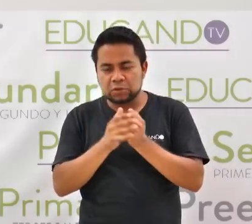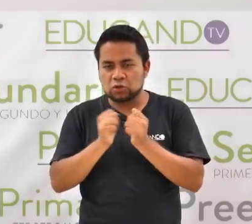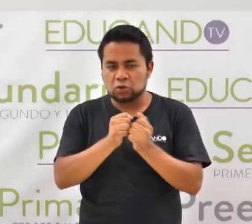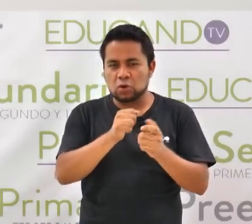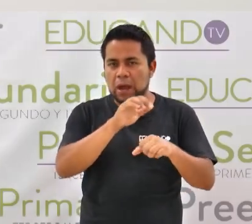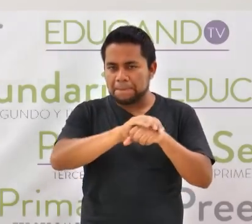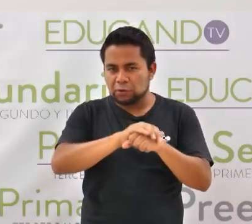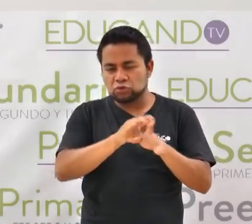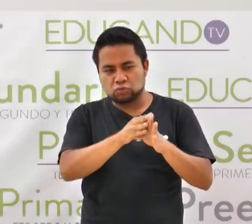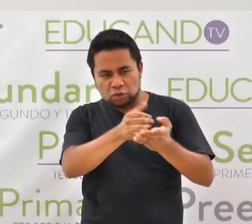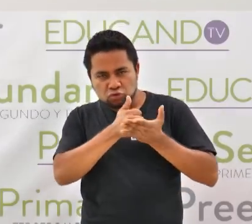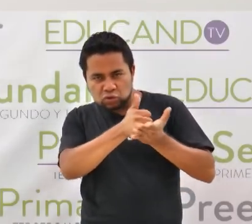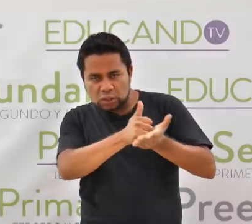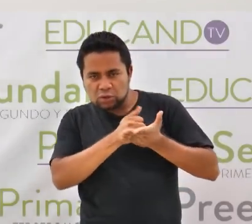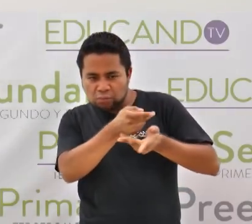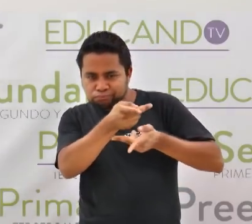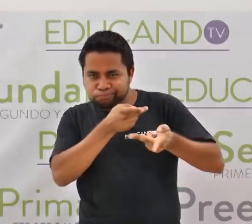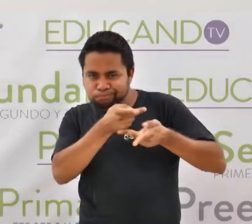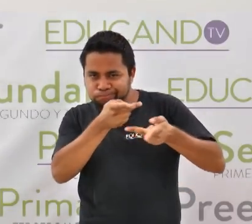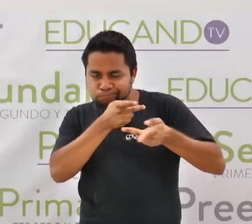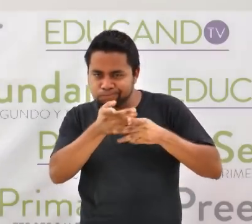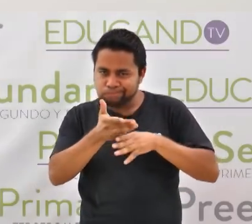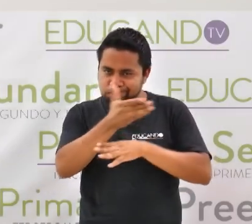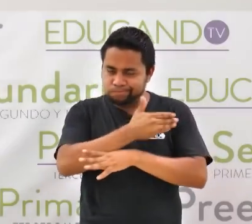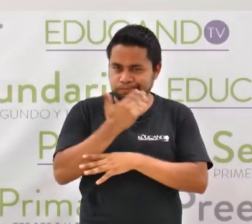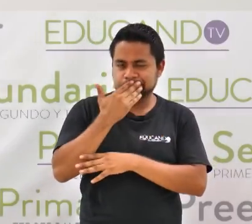practicar con los amigos.